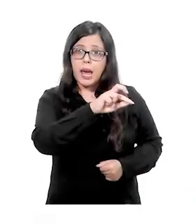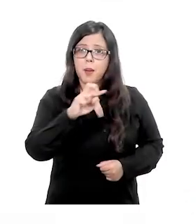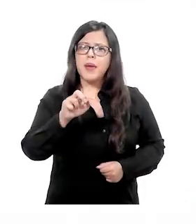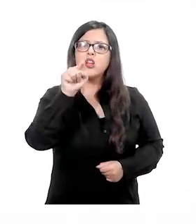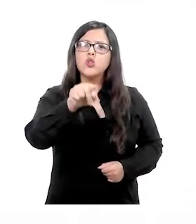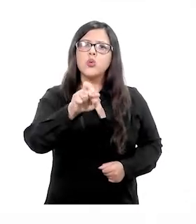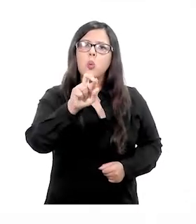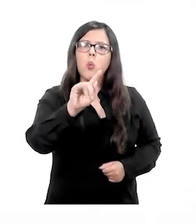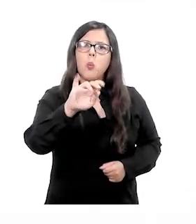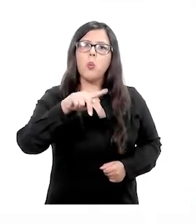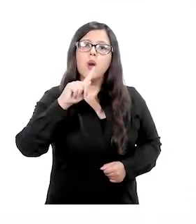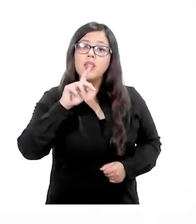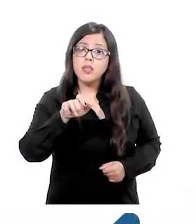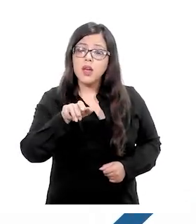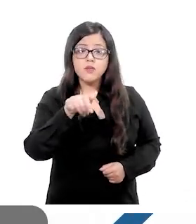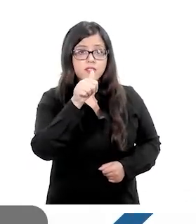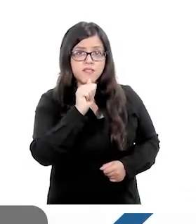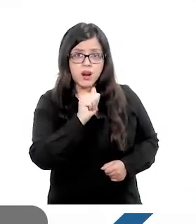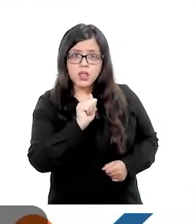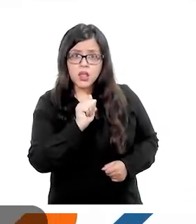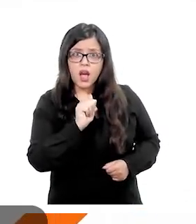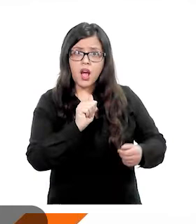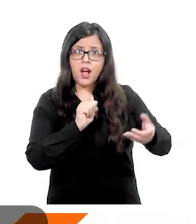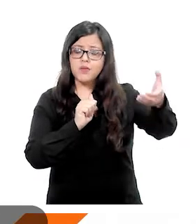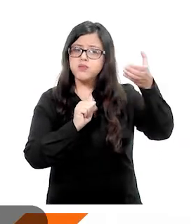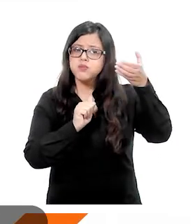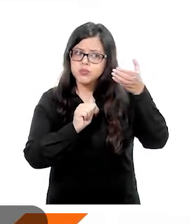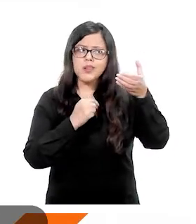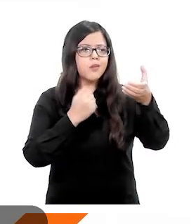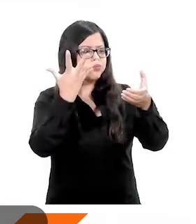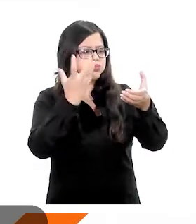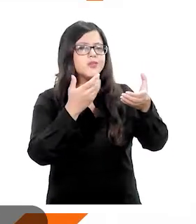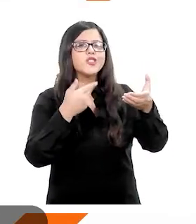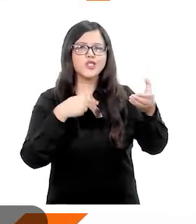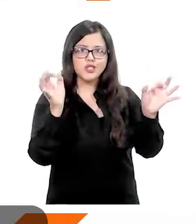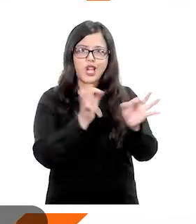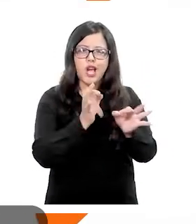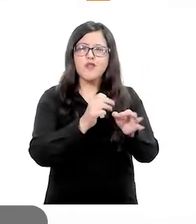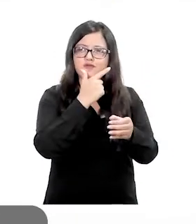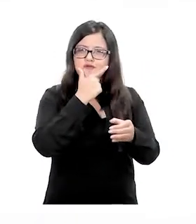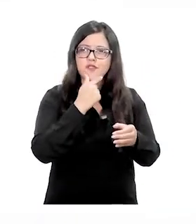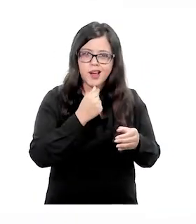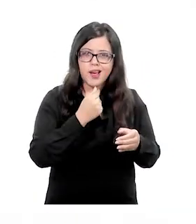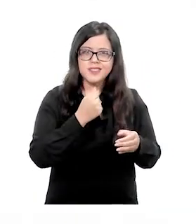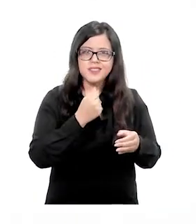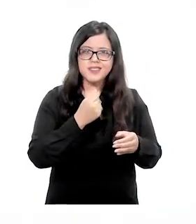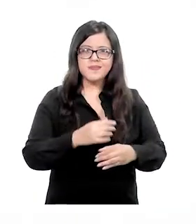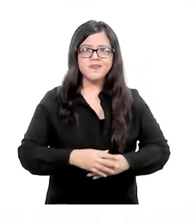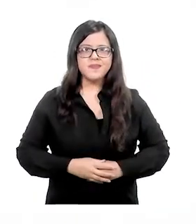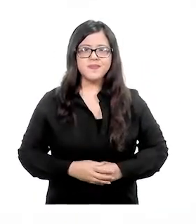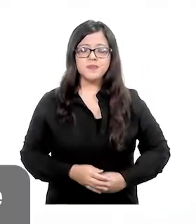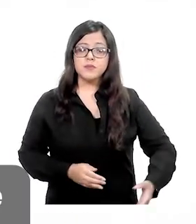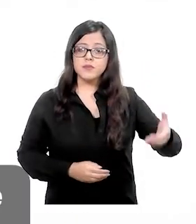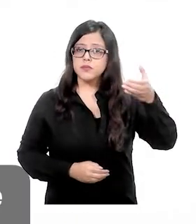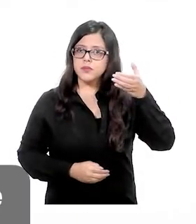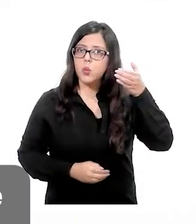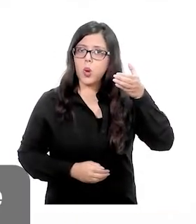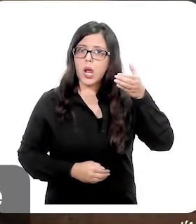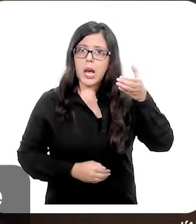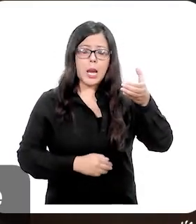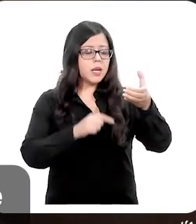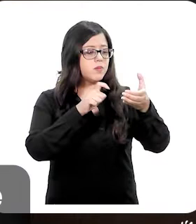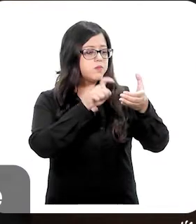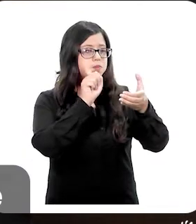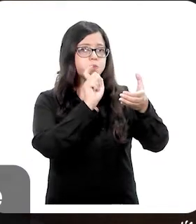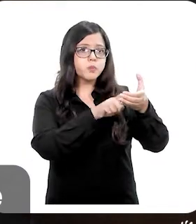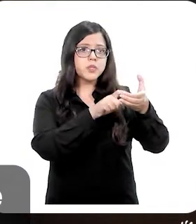¿Ya tienes la app Tu Puente? Si aún no la has descargado, aquí te explico cómo hacerlo. ¡Es muy fácil! Desde tu